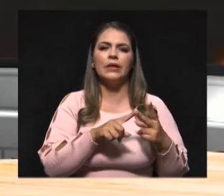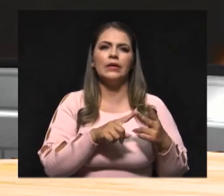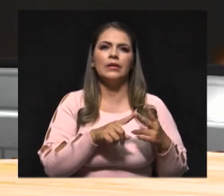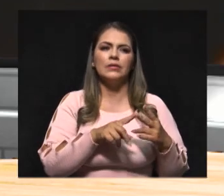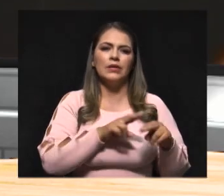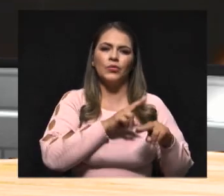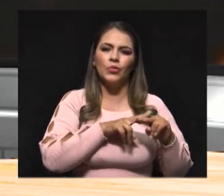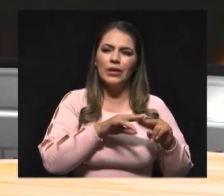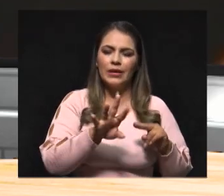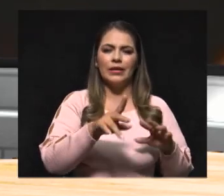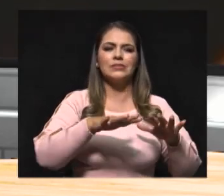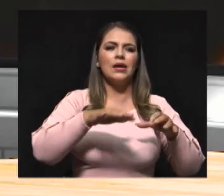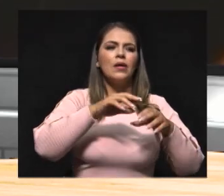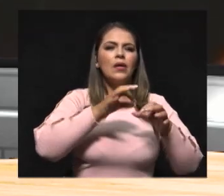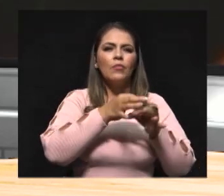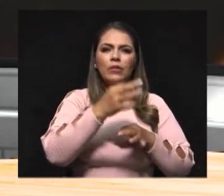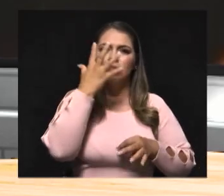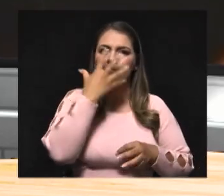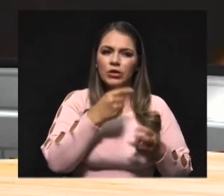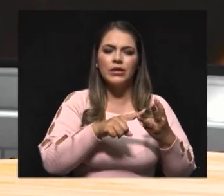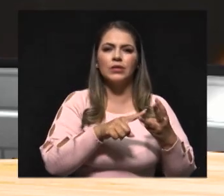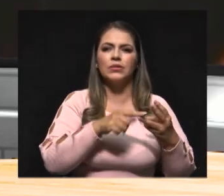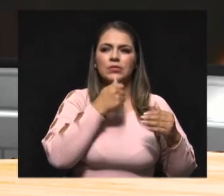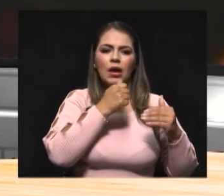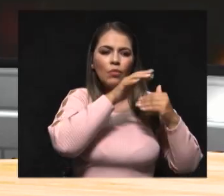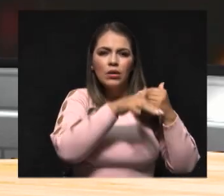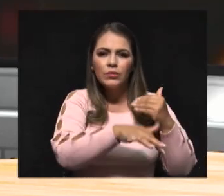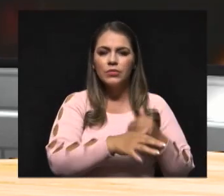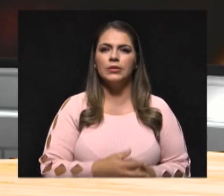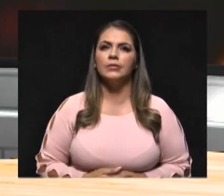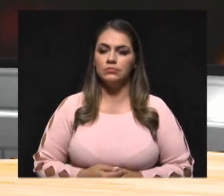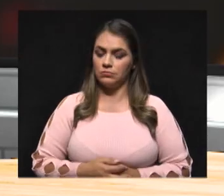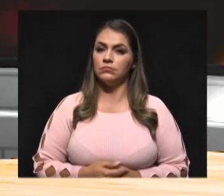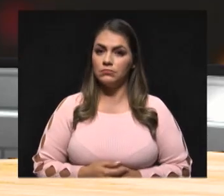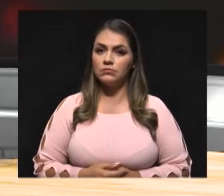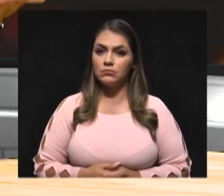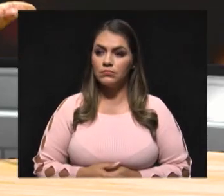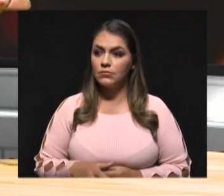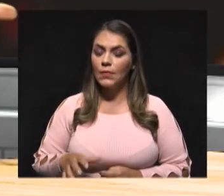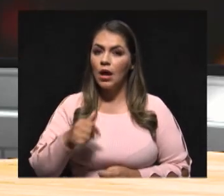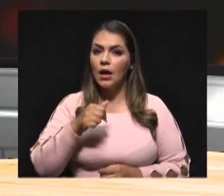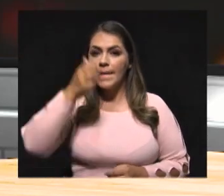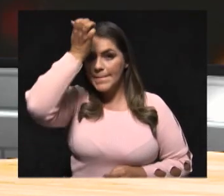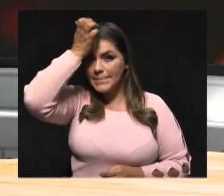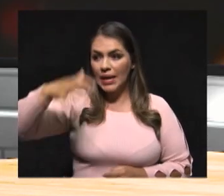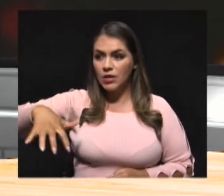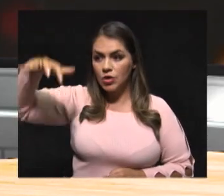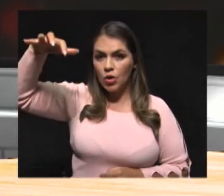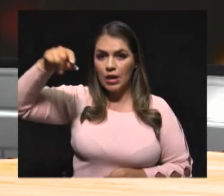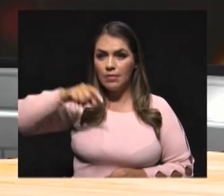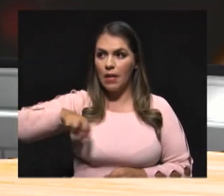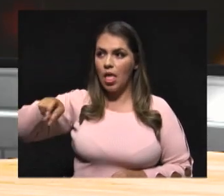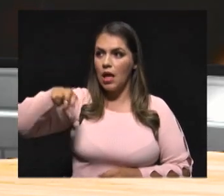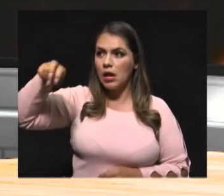cercano del pueblo es patrimonio que está todo el tema de la represa te lo digo ver toda la represa el peñol desde lo alto de la